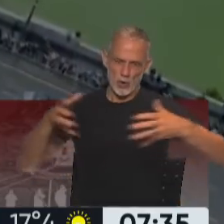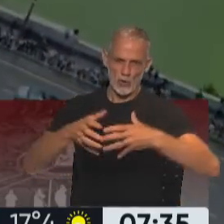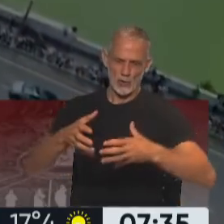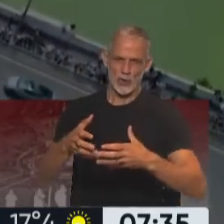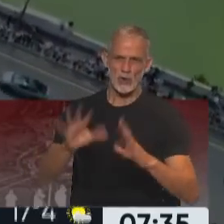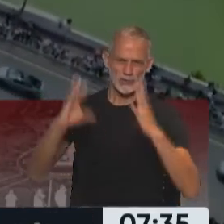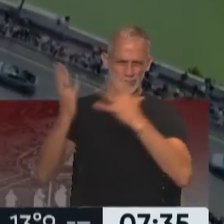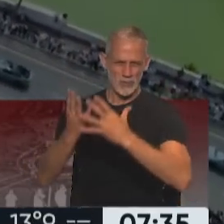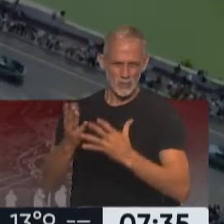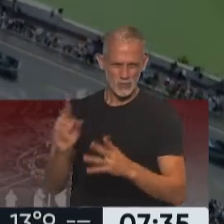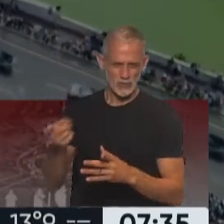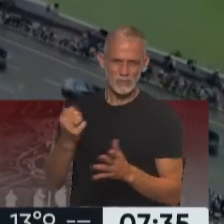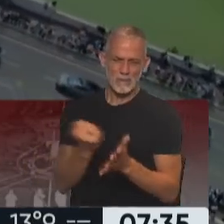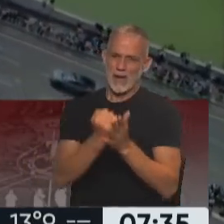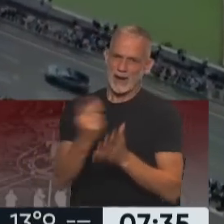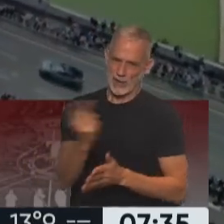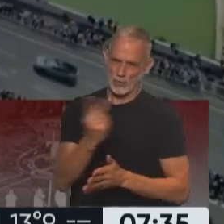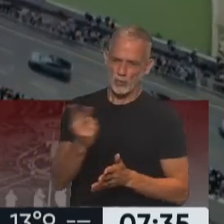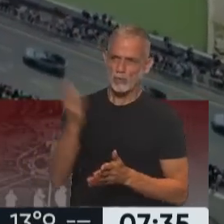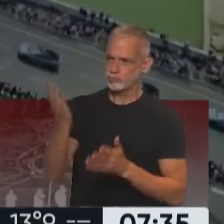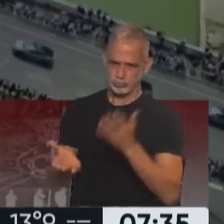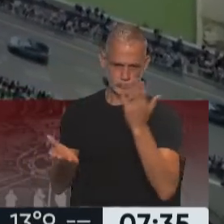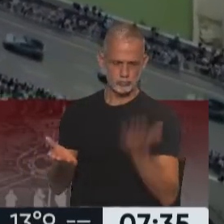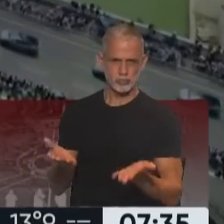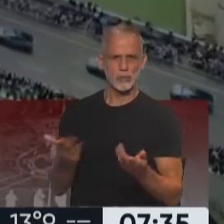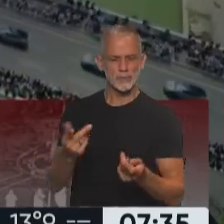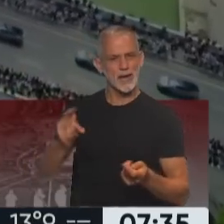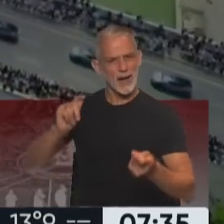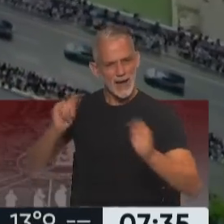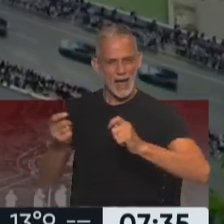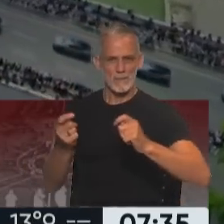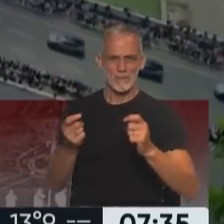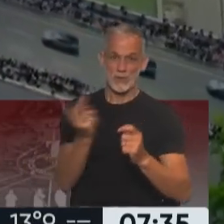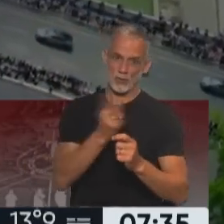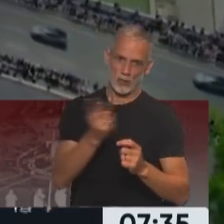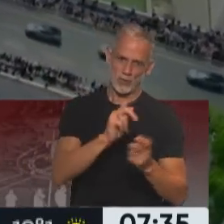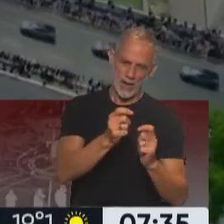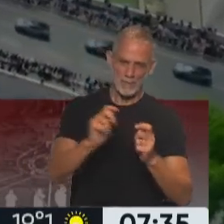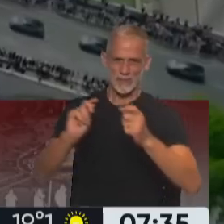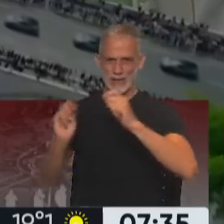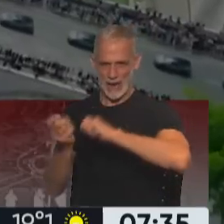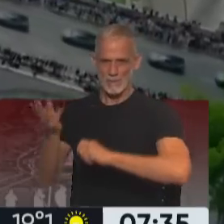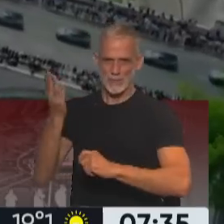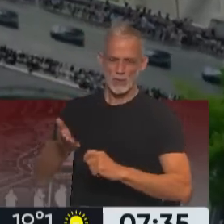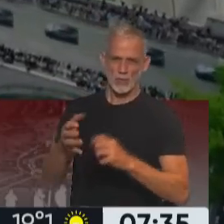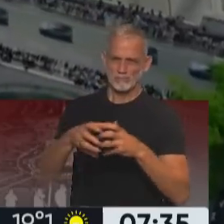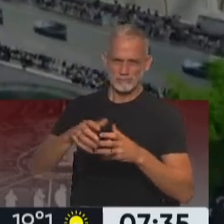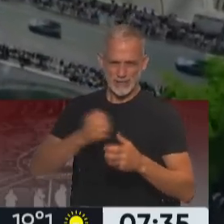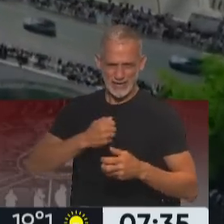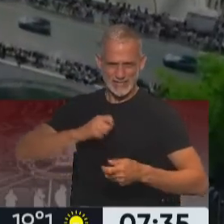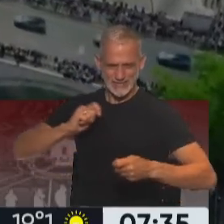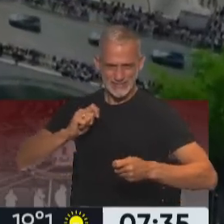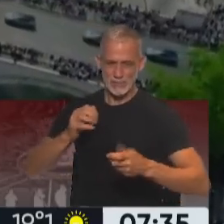el mundo, por los cambios que hicieron. Recordamos todos los